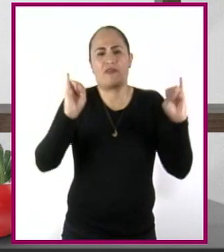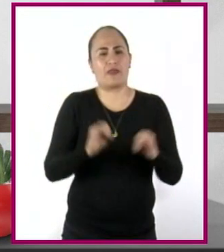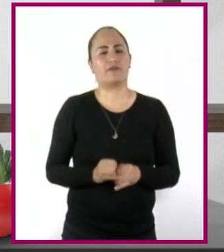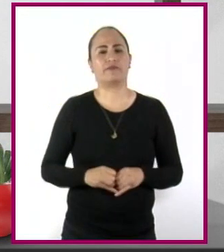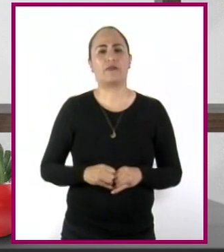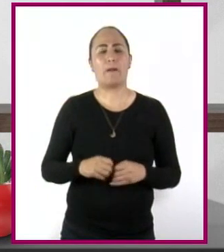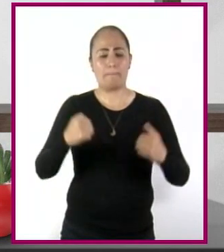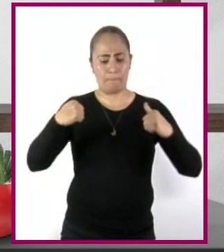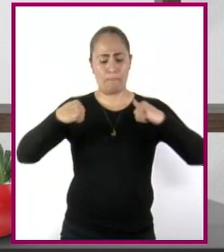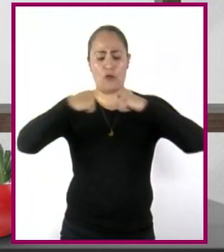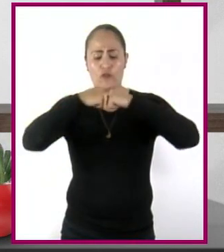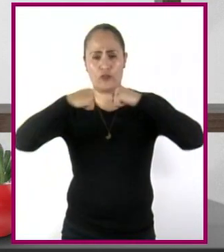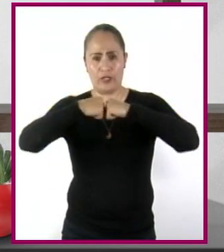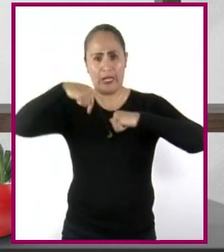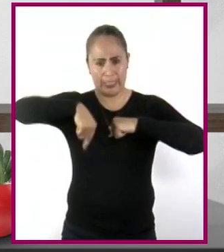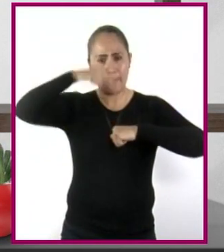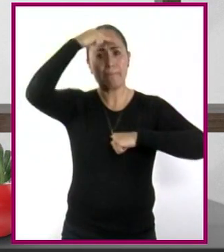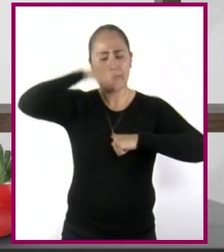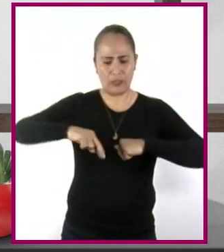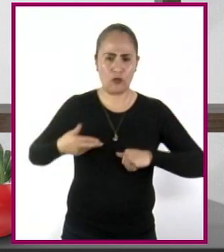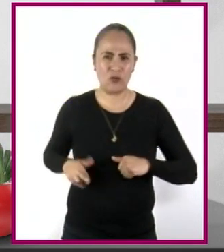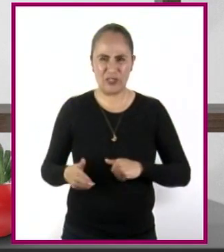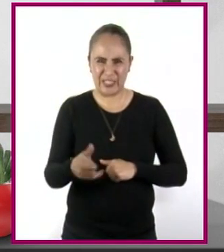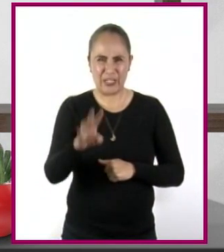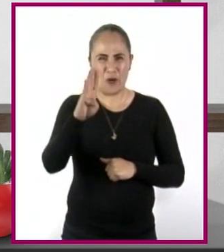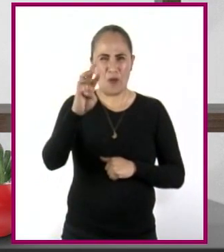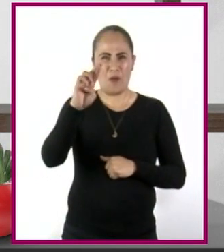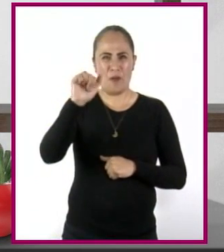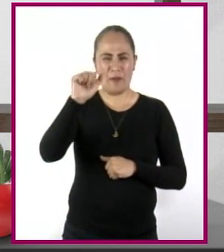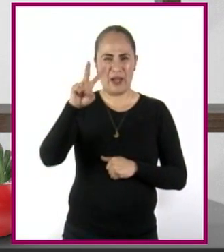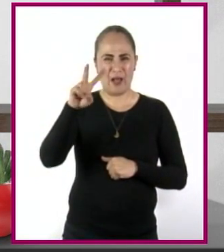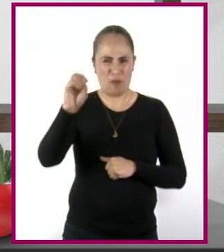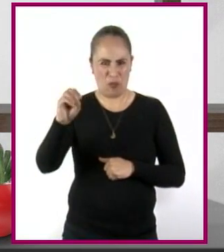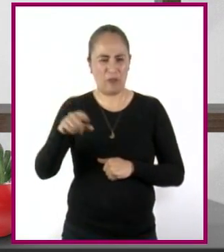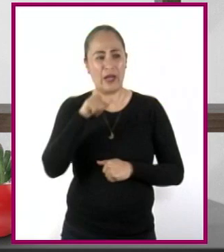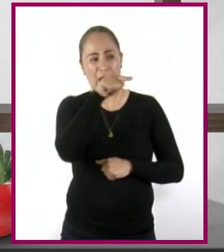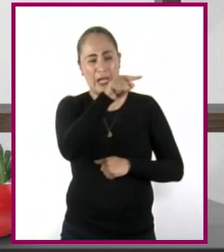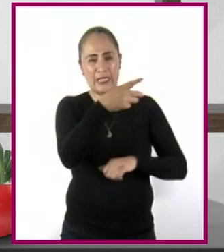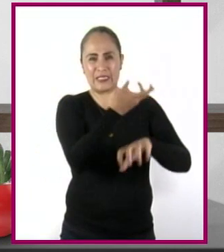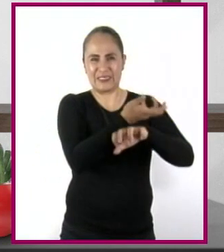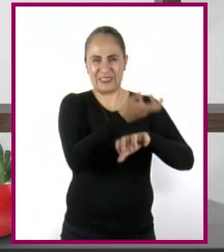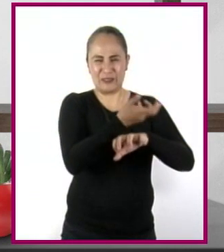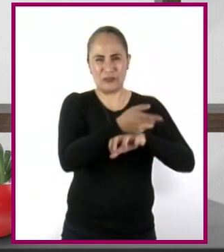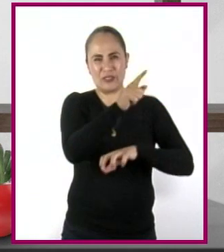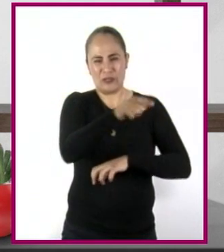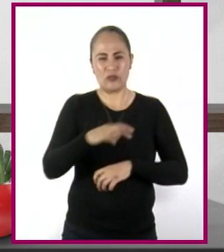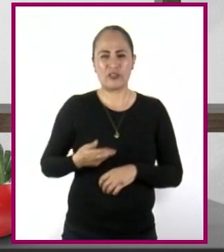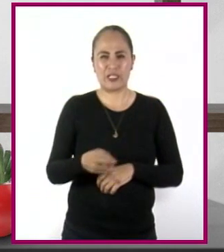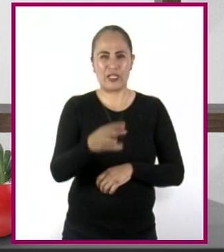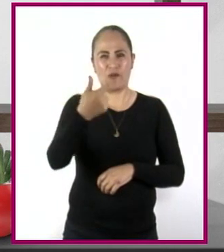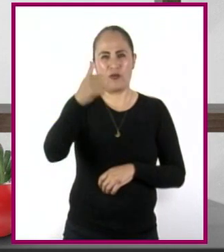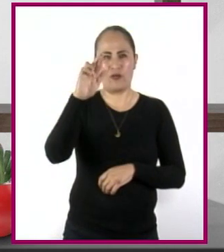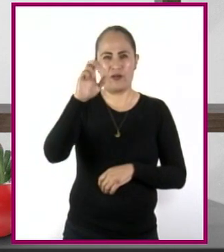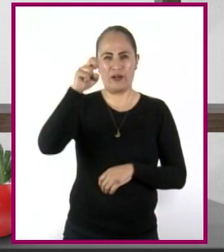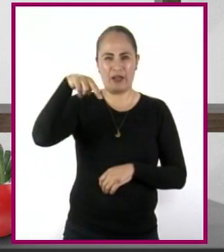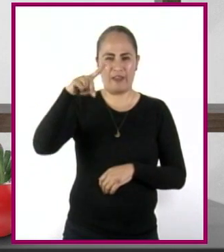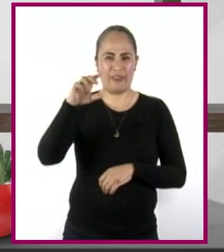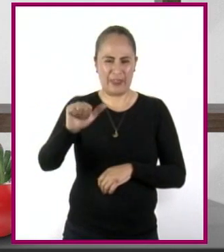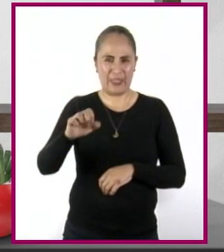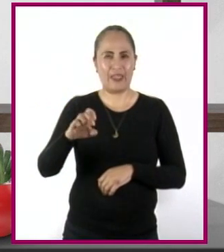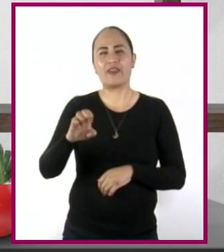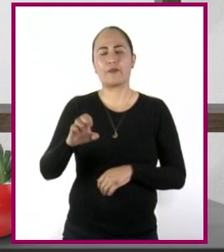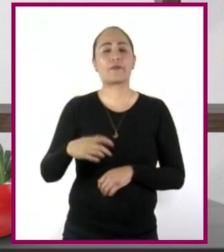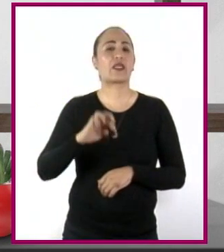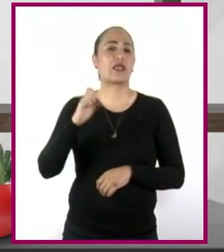que su frontera con México era el cauce del río Bravo, conocido del lado estadounidense como Río Grande. El presidente Antonio López de Santa